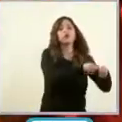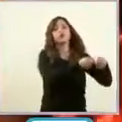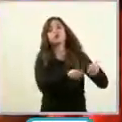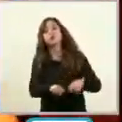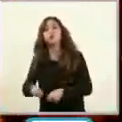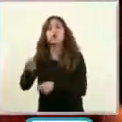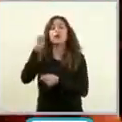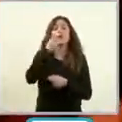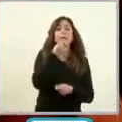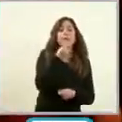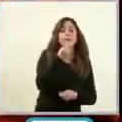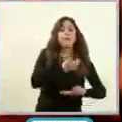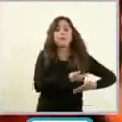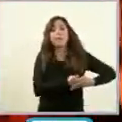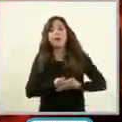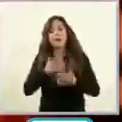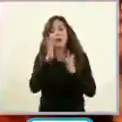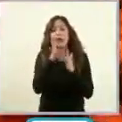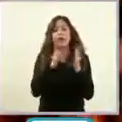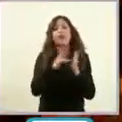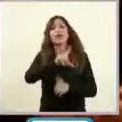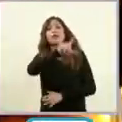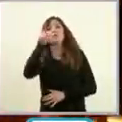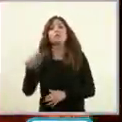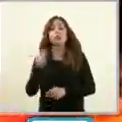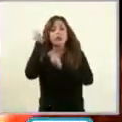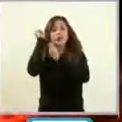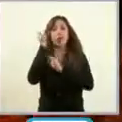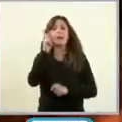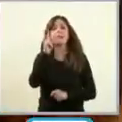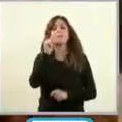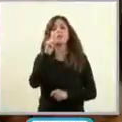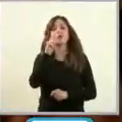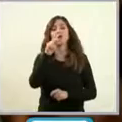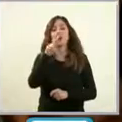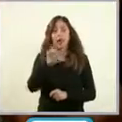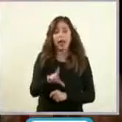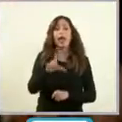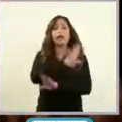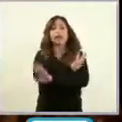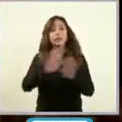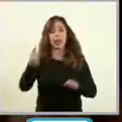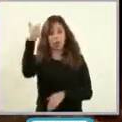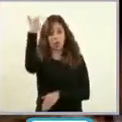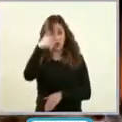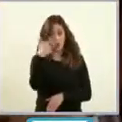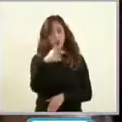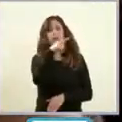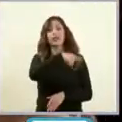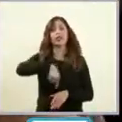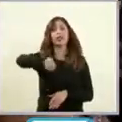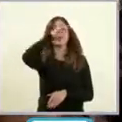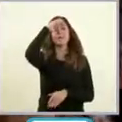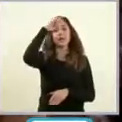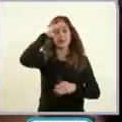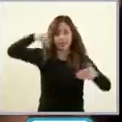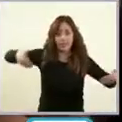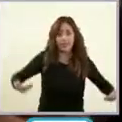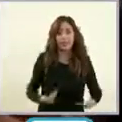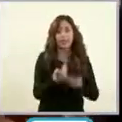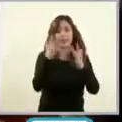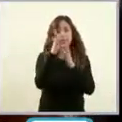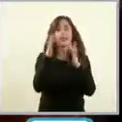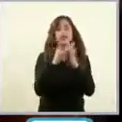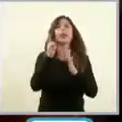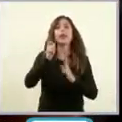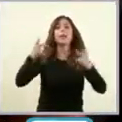pastorela y todo este tipo de cosas. Y ya a las 12, que es la mera hora que se considera la hora del nacimiento de Jesús, bueno, estaba la gente